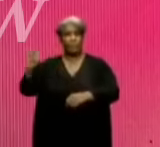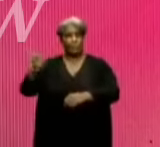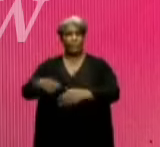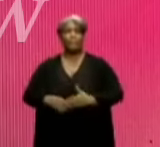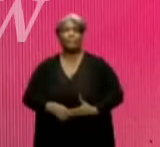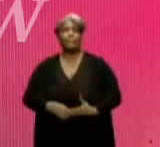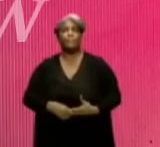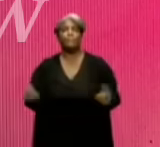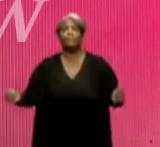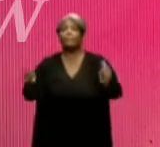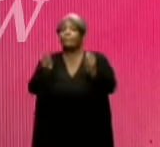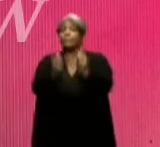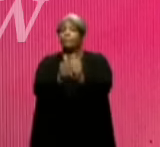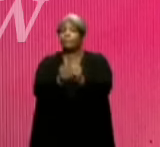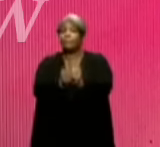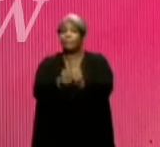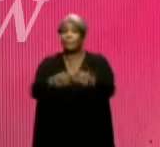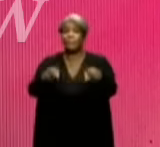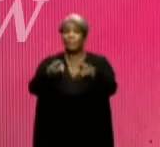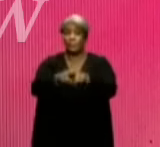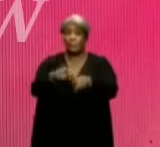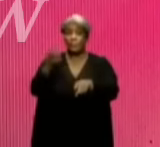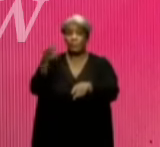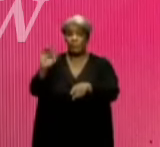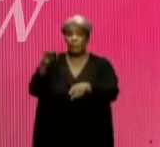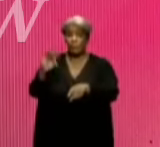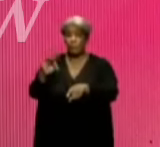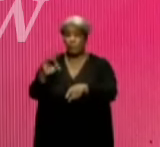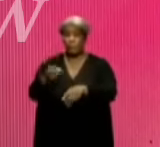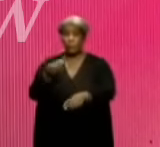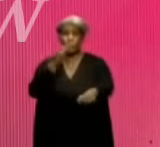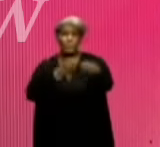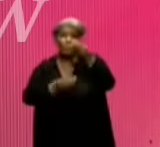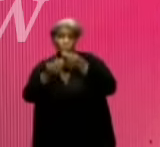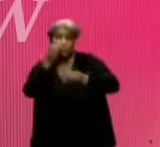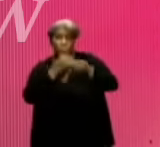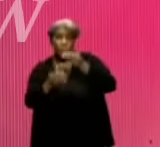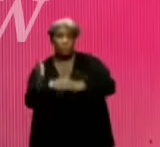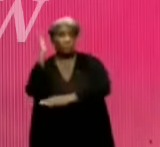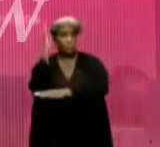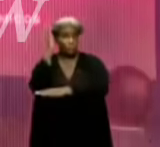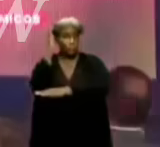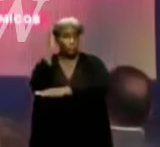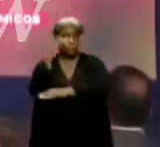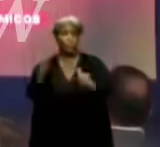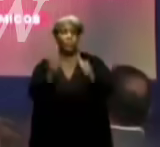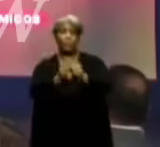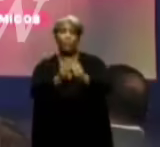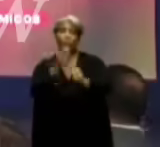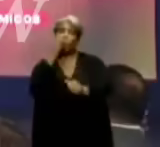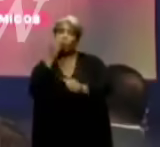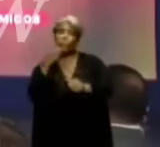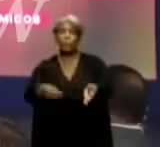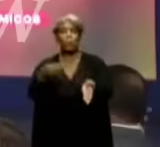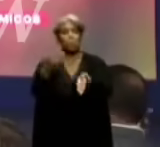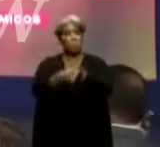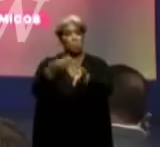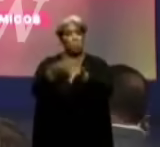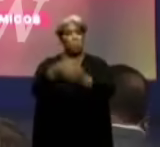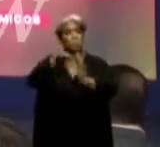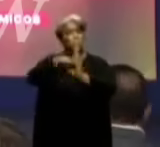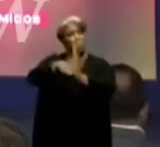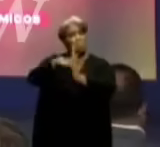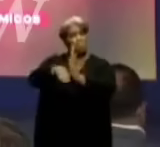acompañado, además, de 19 almuerzos junto a los comedores económicos, que va a apoyar